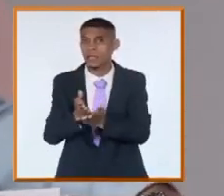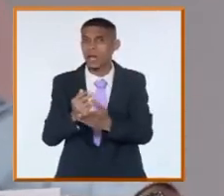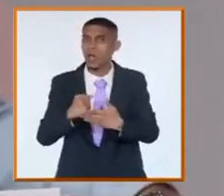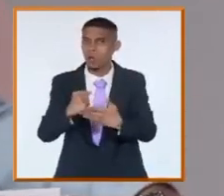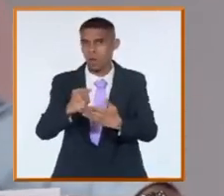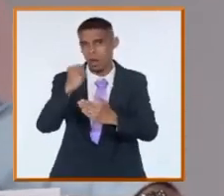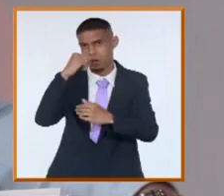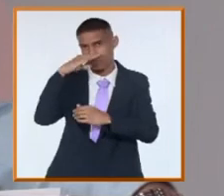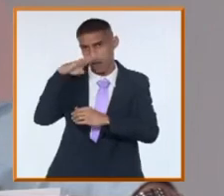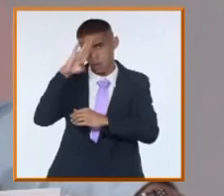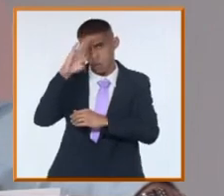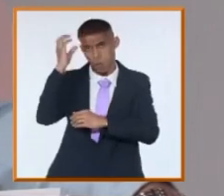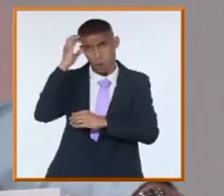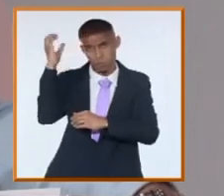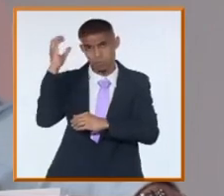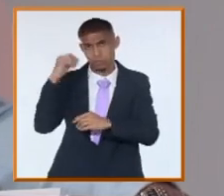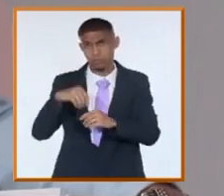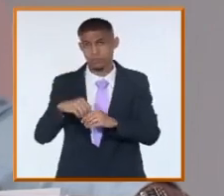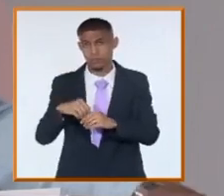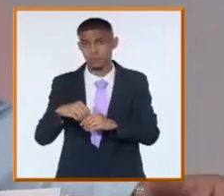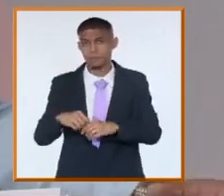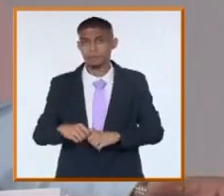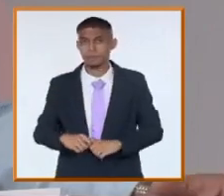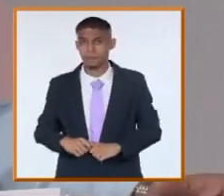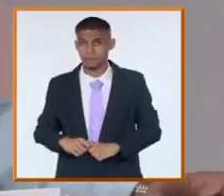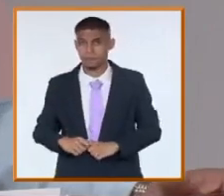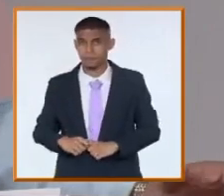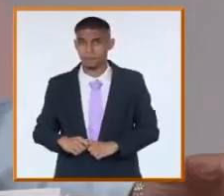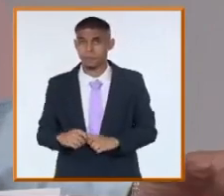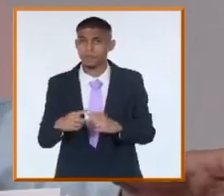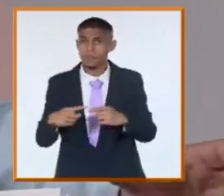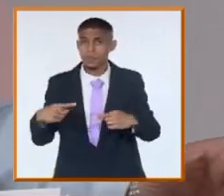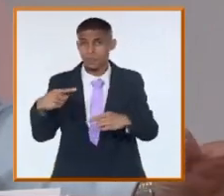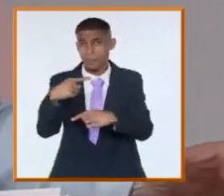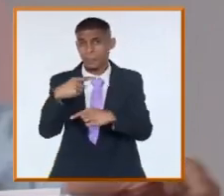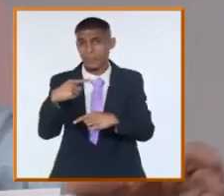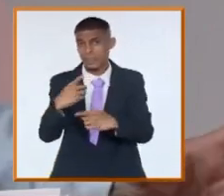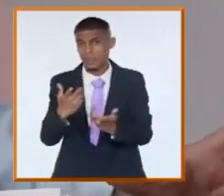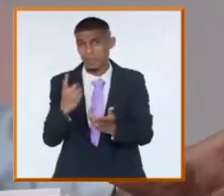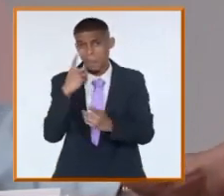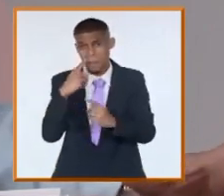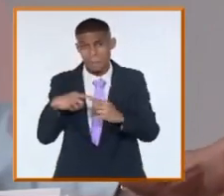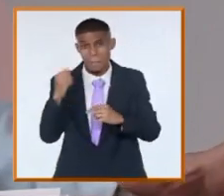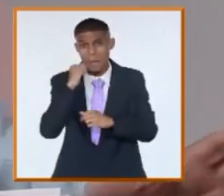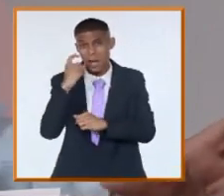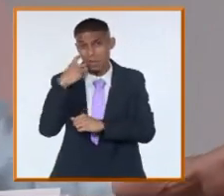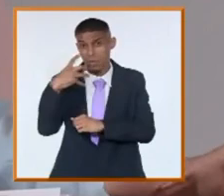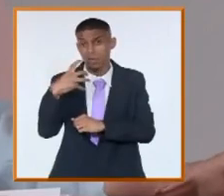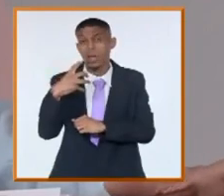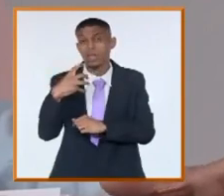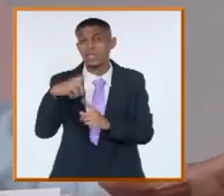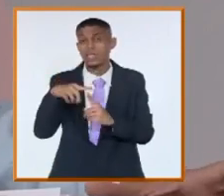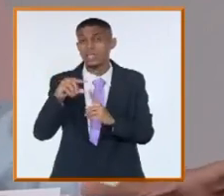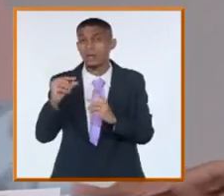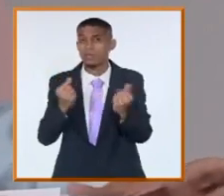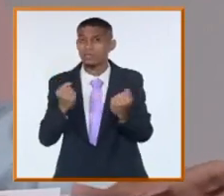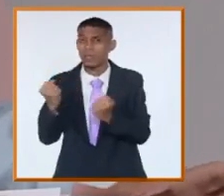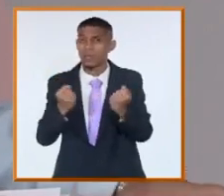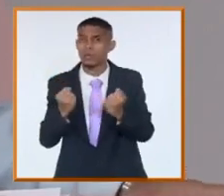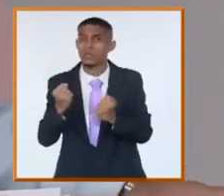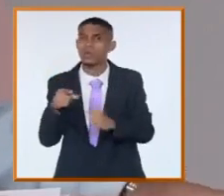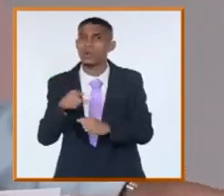cemento importante y fundamentalmente por el tema de la transportación cubriría